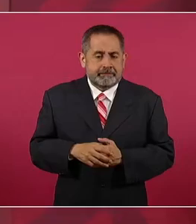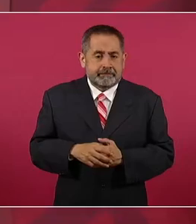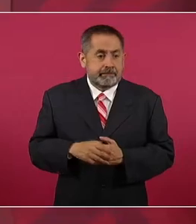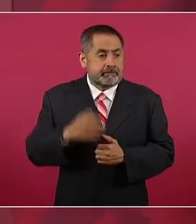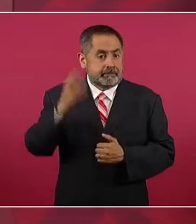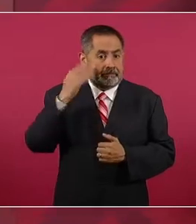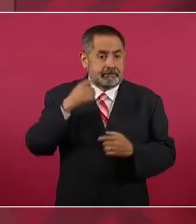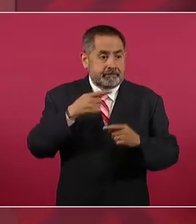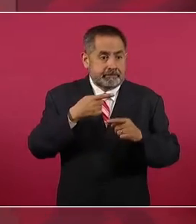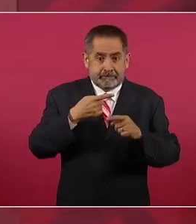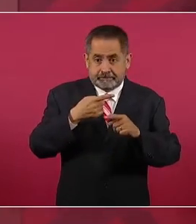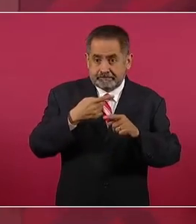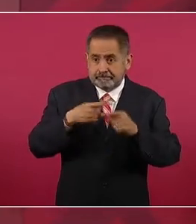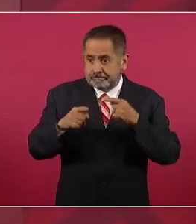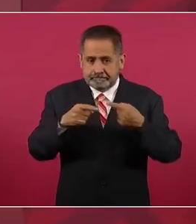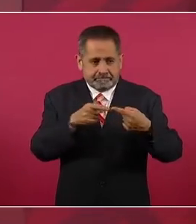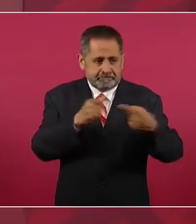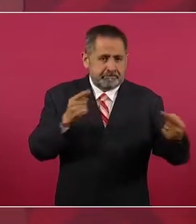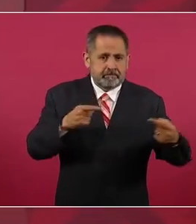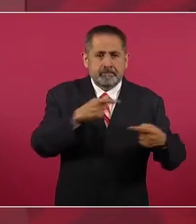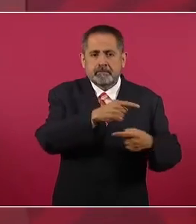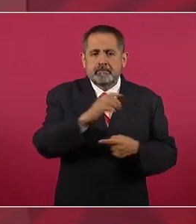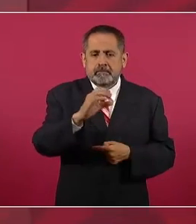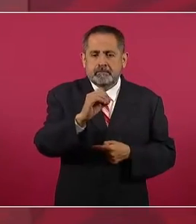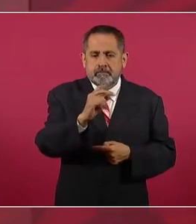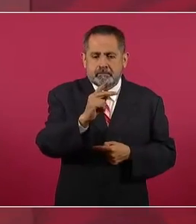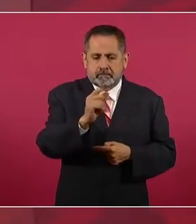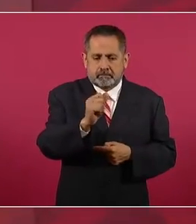las diferencias, que él estaba en Coparmex.